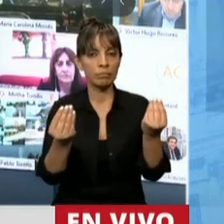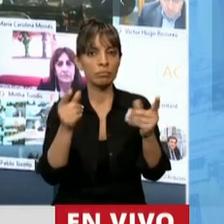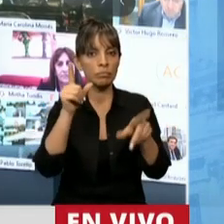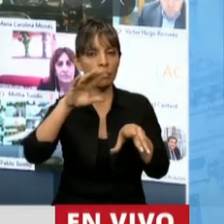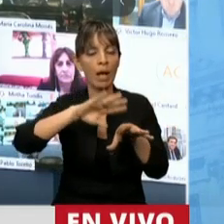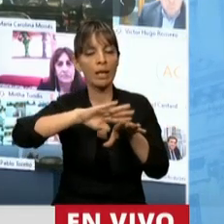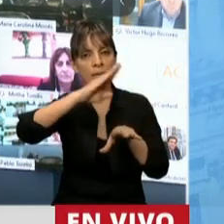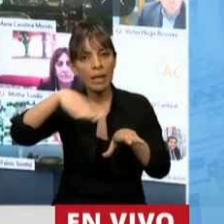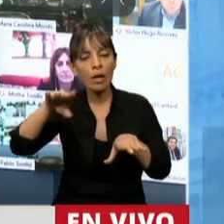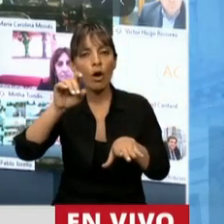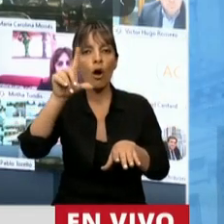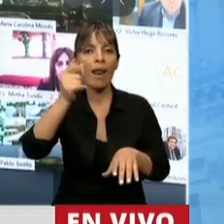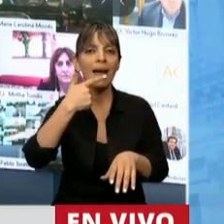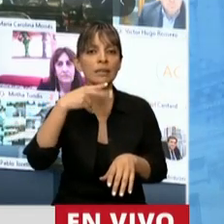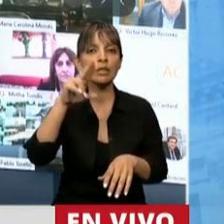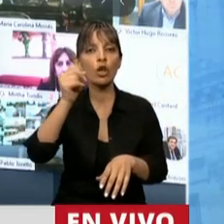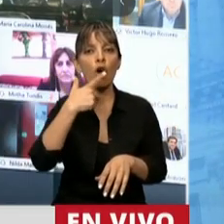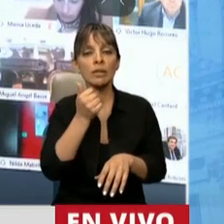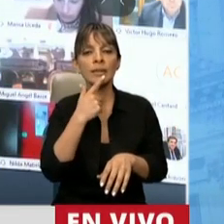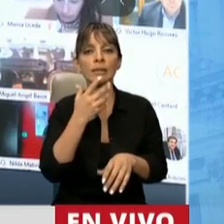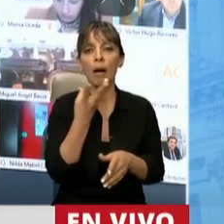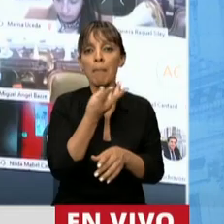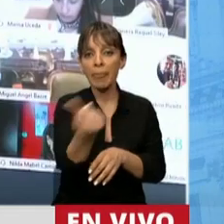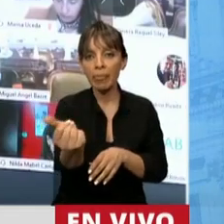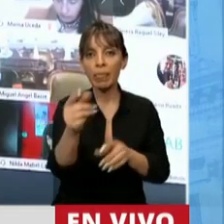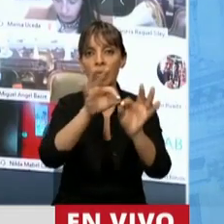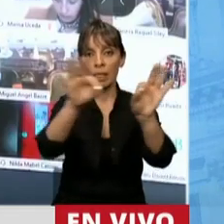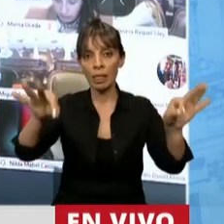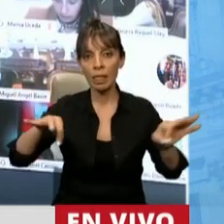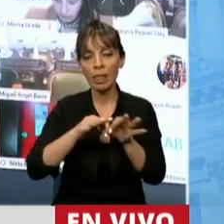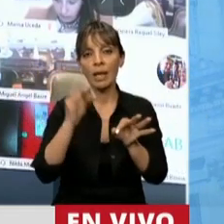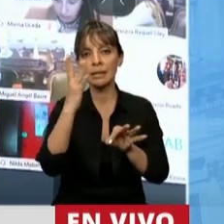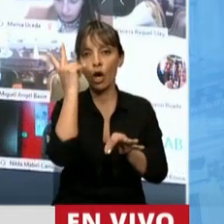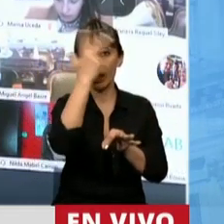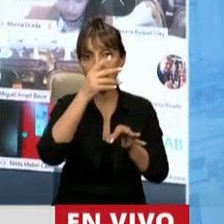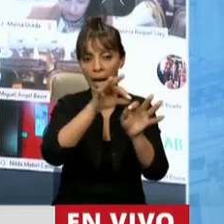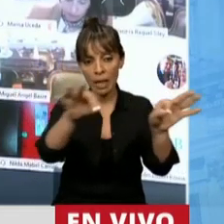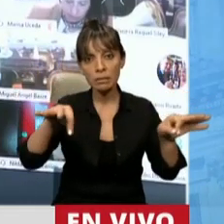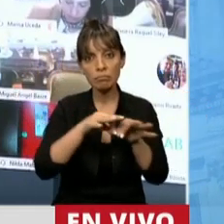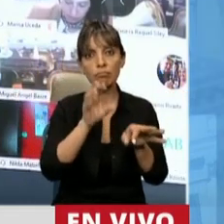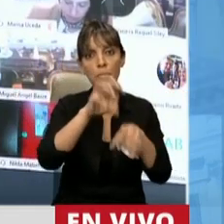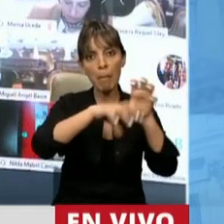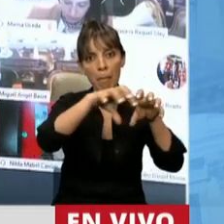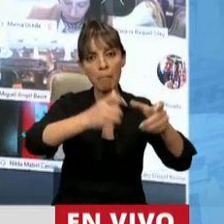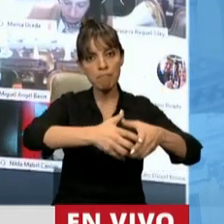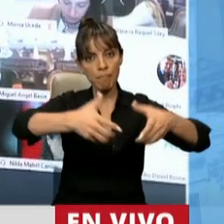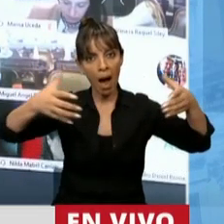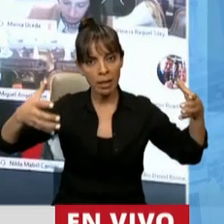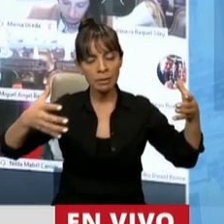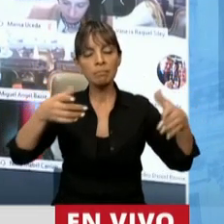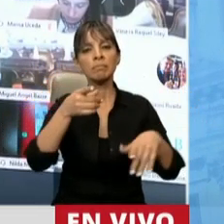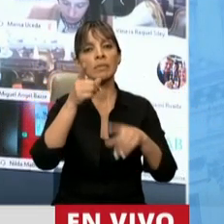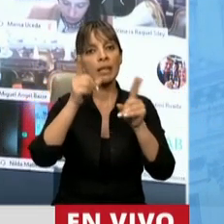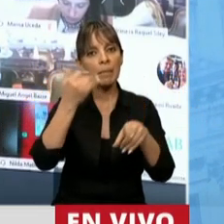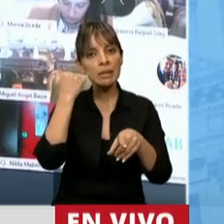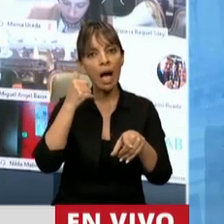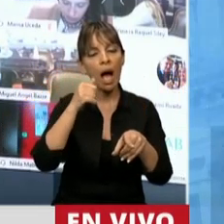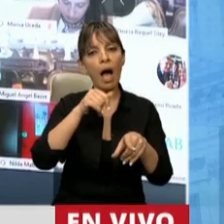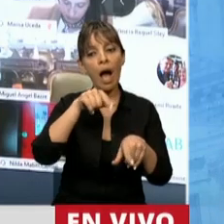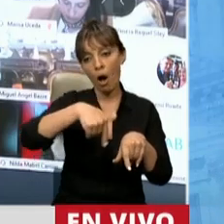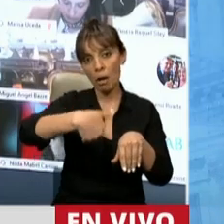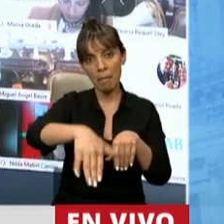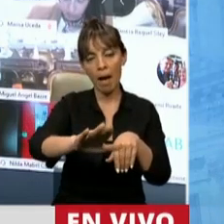de las Rosas, compró 5 hectáreas en Rosario para ampliar su planta y ya está incorporando